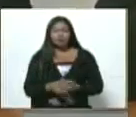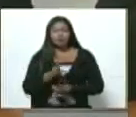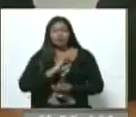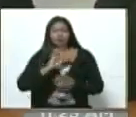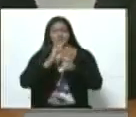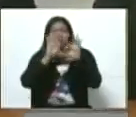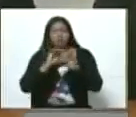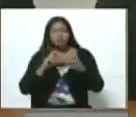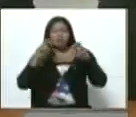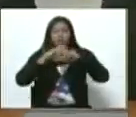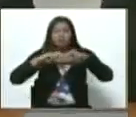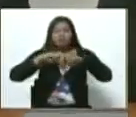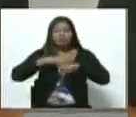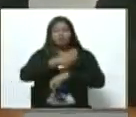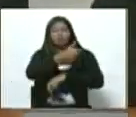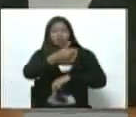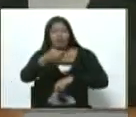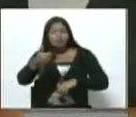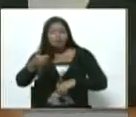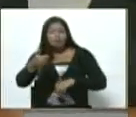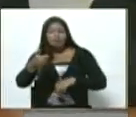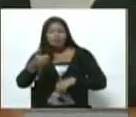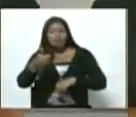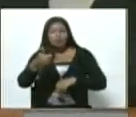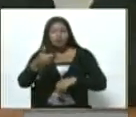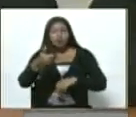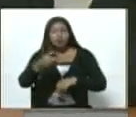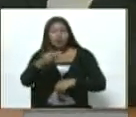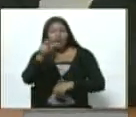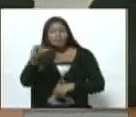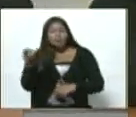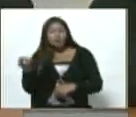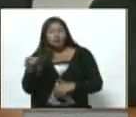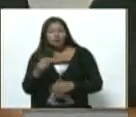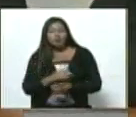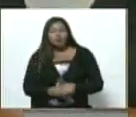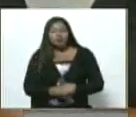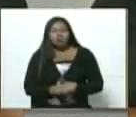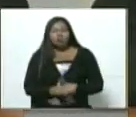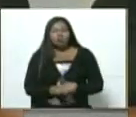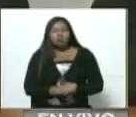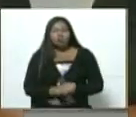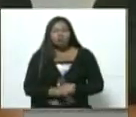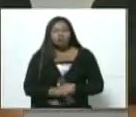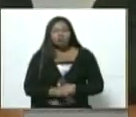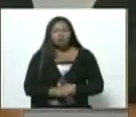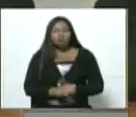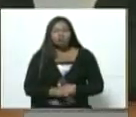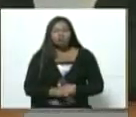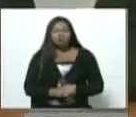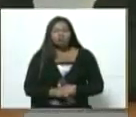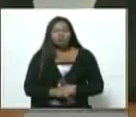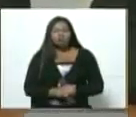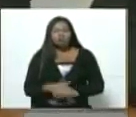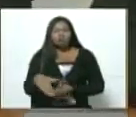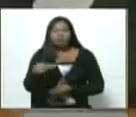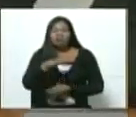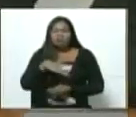investigación de cada uno de los aspirantes, donde se